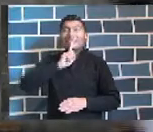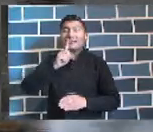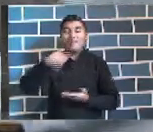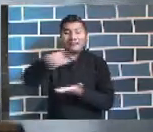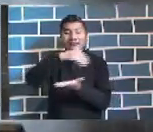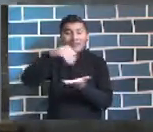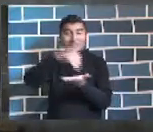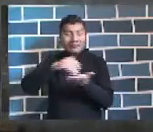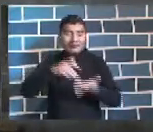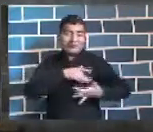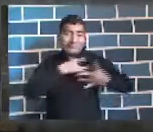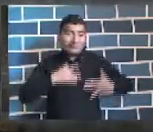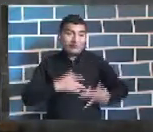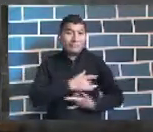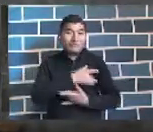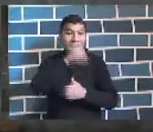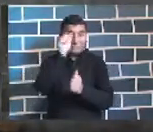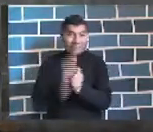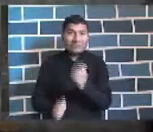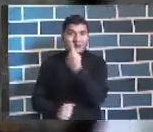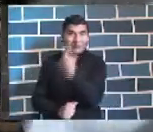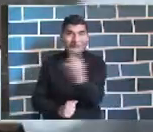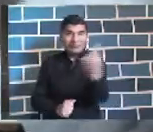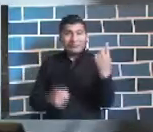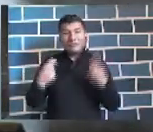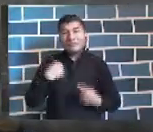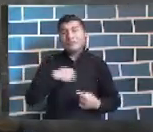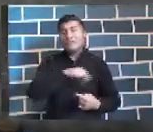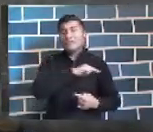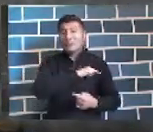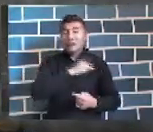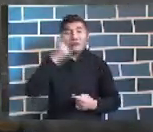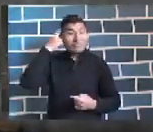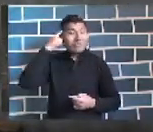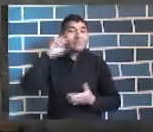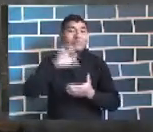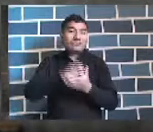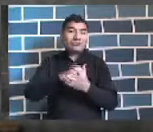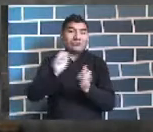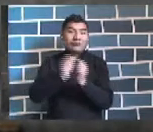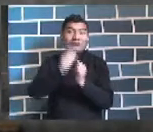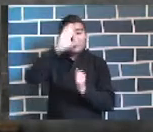del corazón de cada uno de nosotros que creemos en Él.